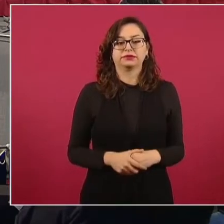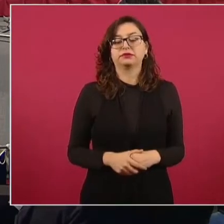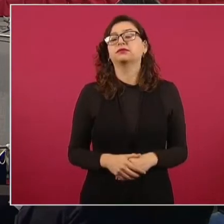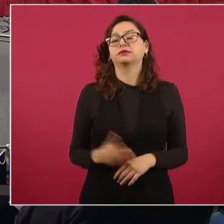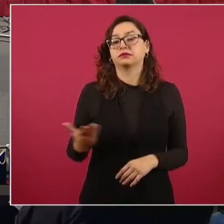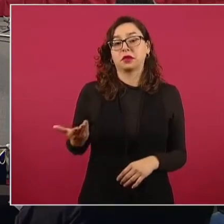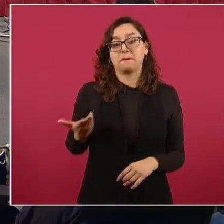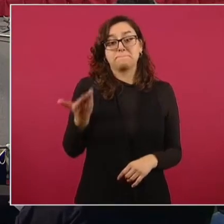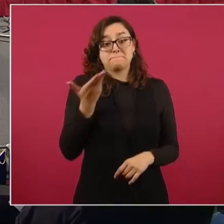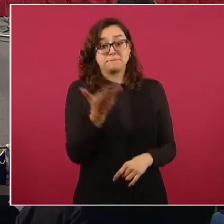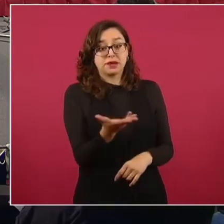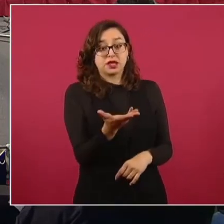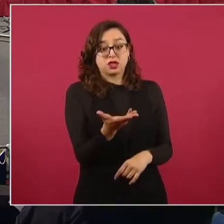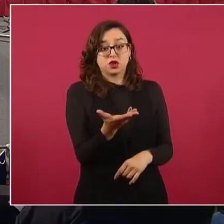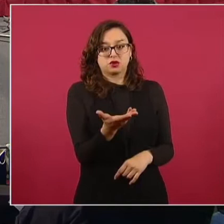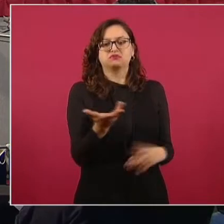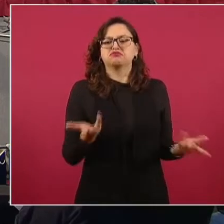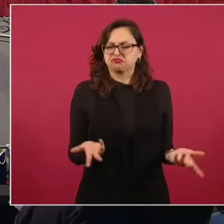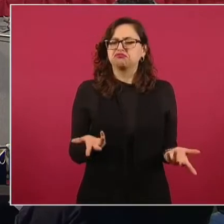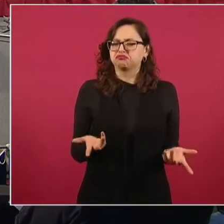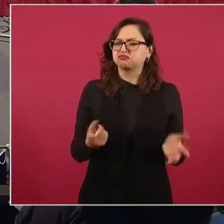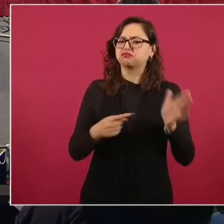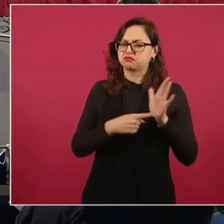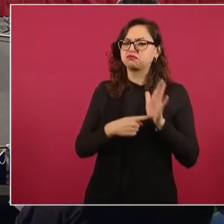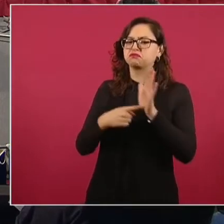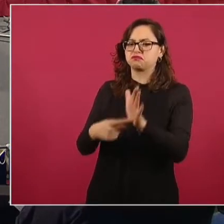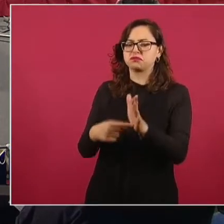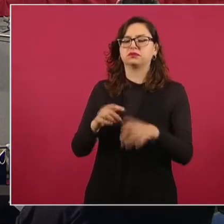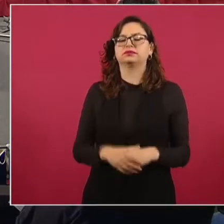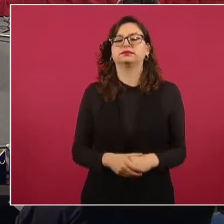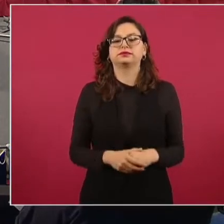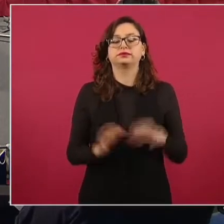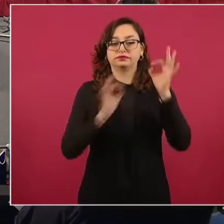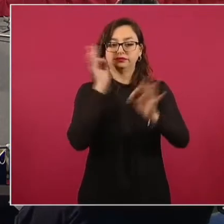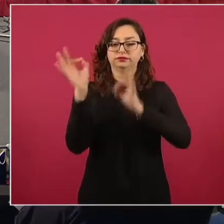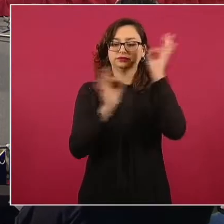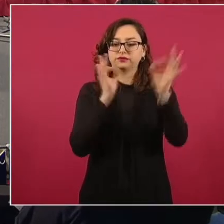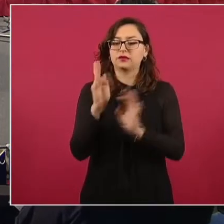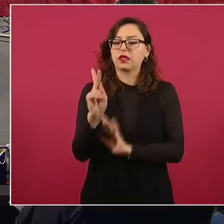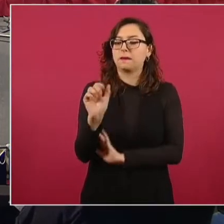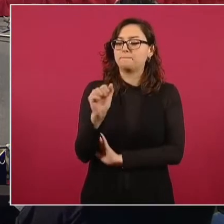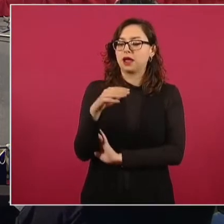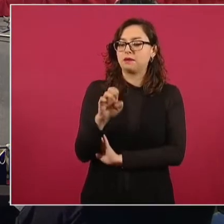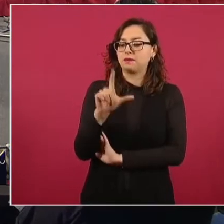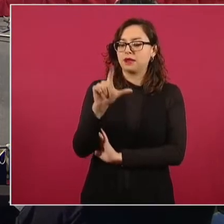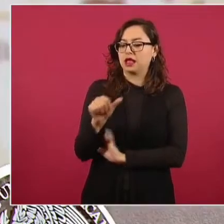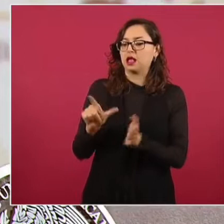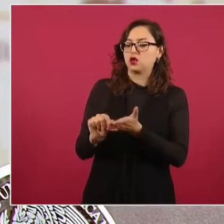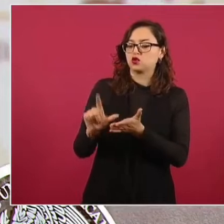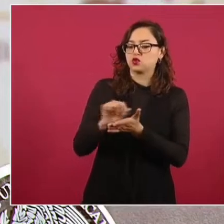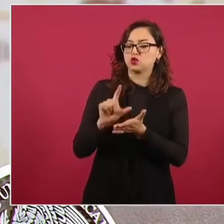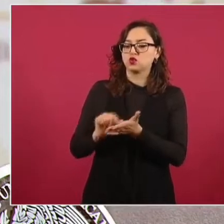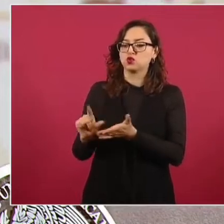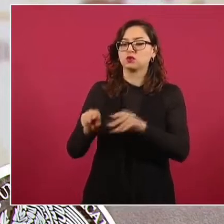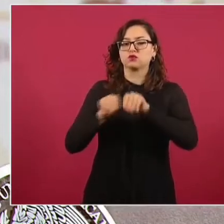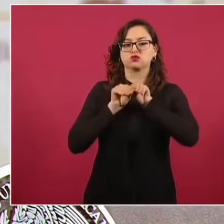pidió, aquí está. La conductora de noticias, Pamela Cerdeira, publicó un tuit llamando